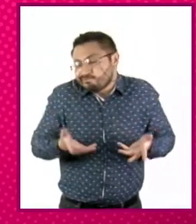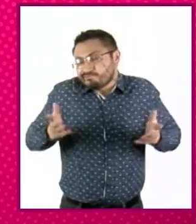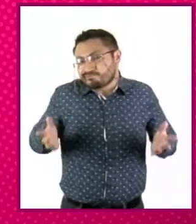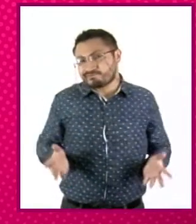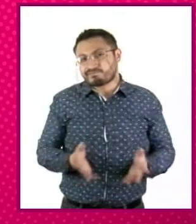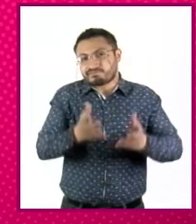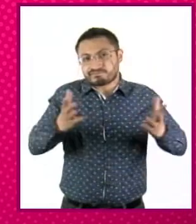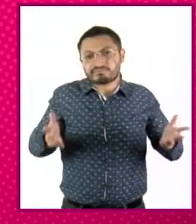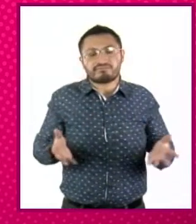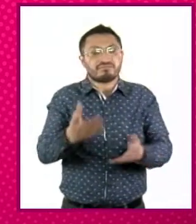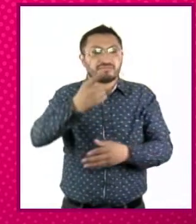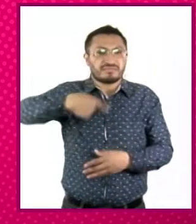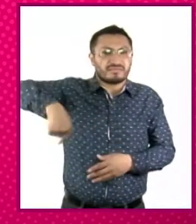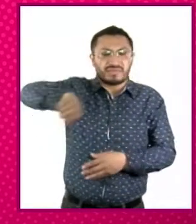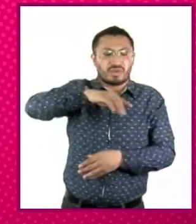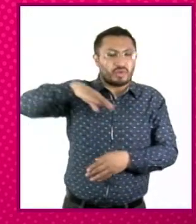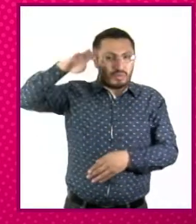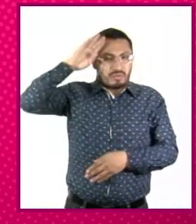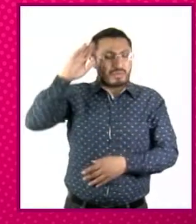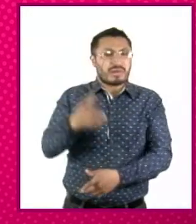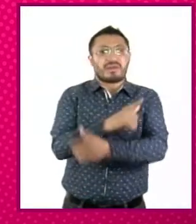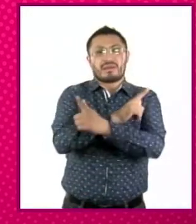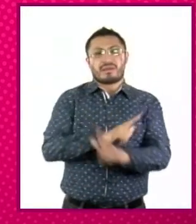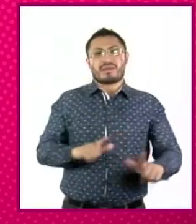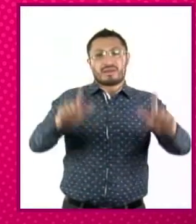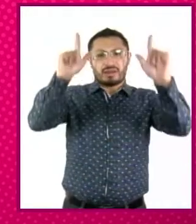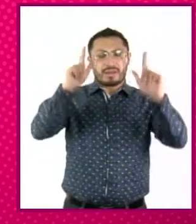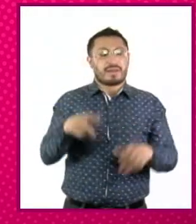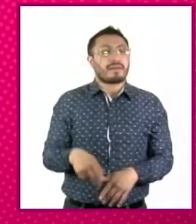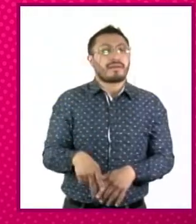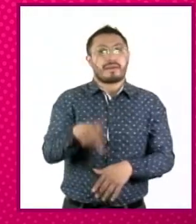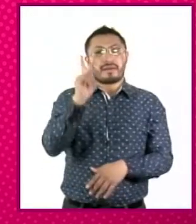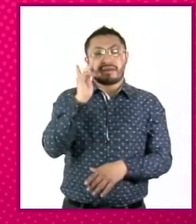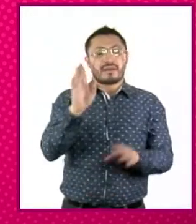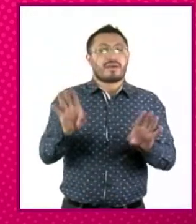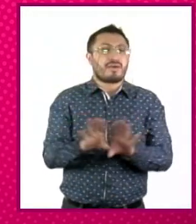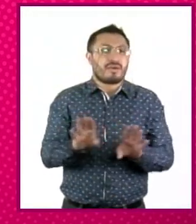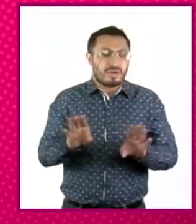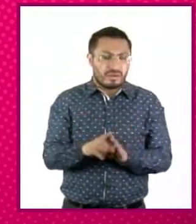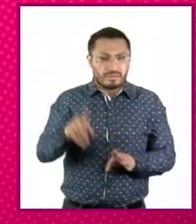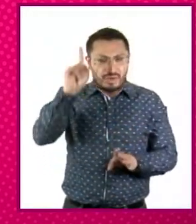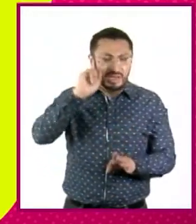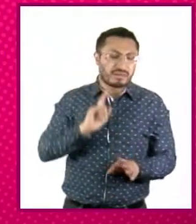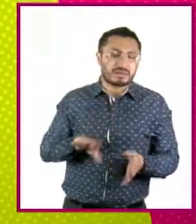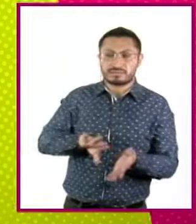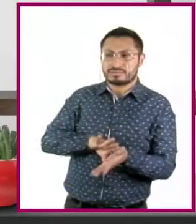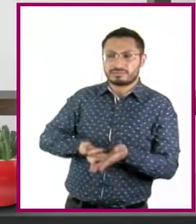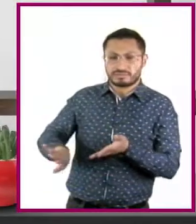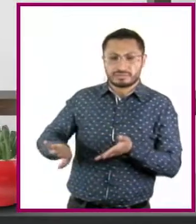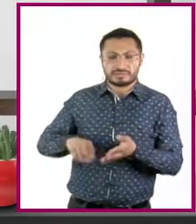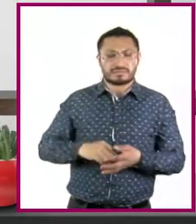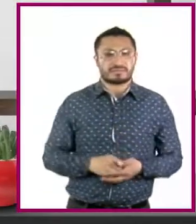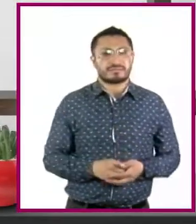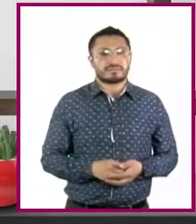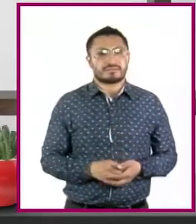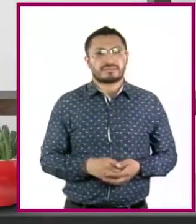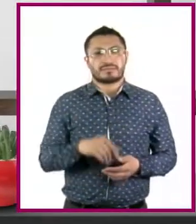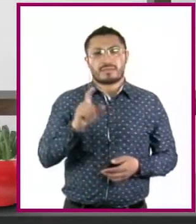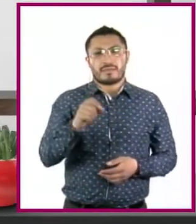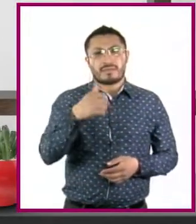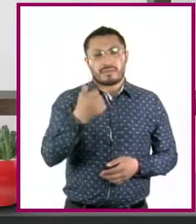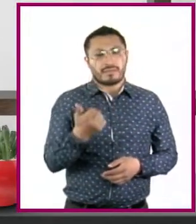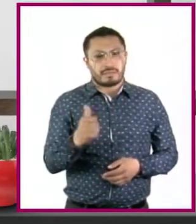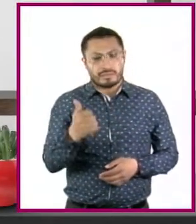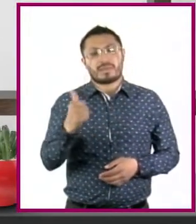promoviendo como pensadores liberales, pero siempre dejando de lado a las mujeres. El 26 de agosto